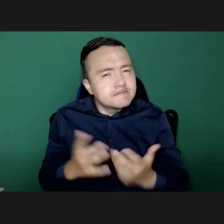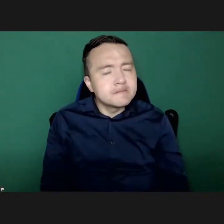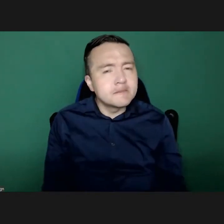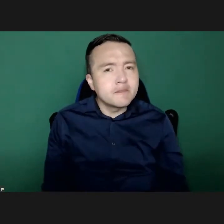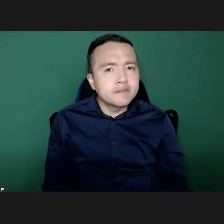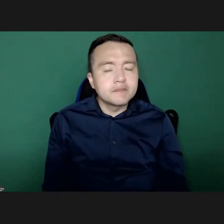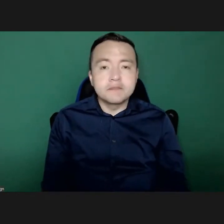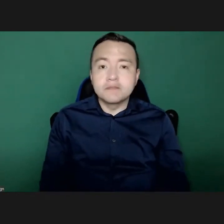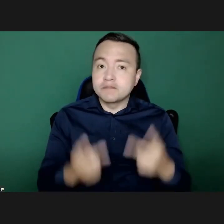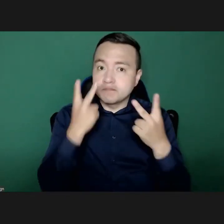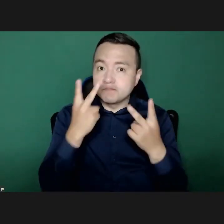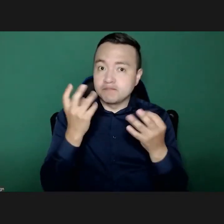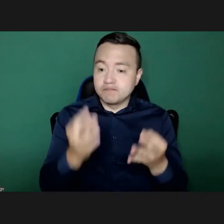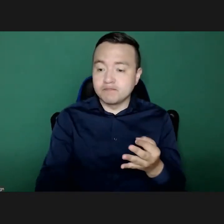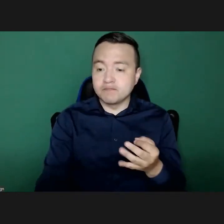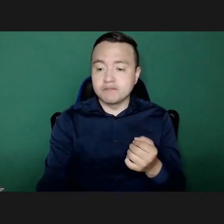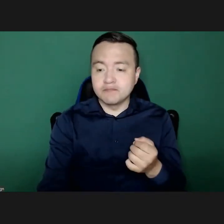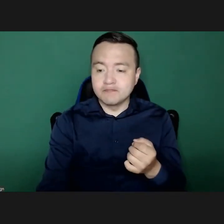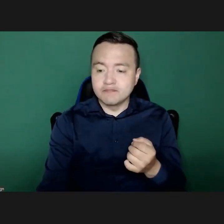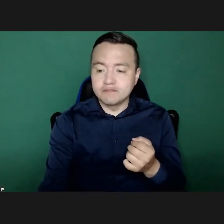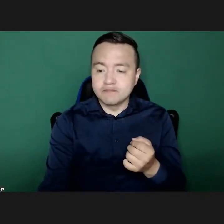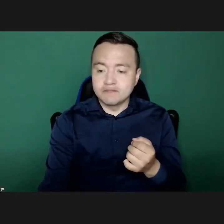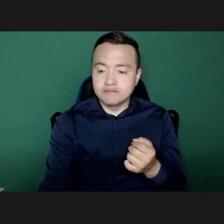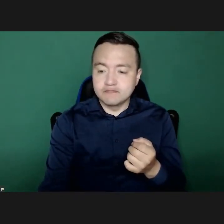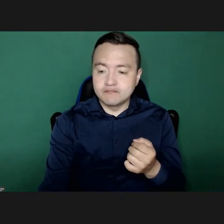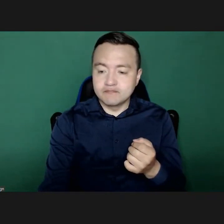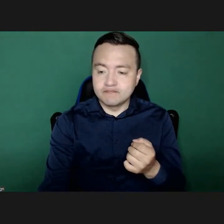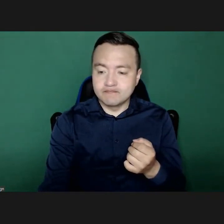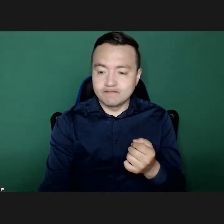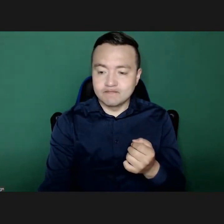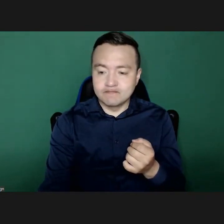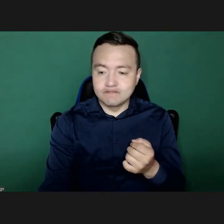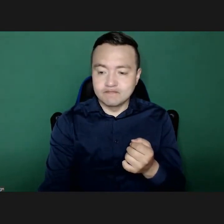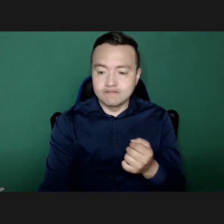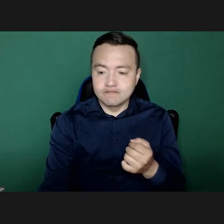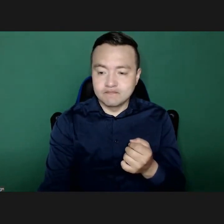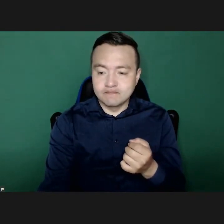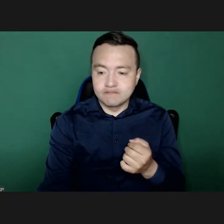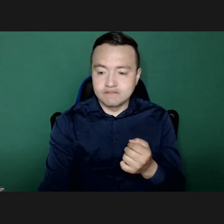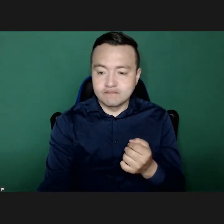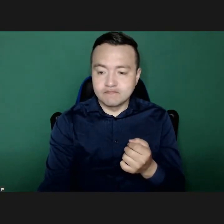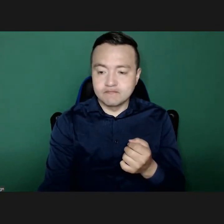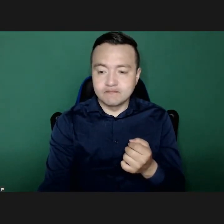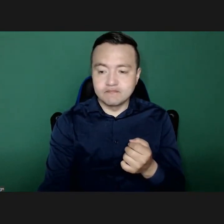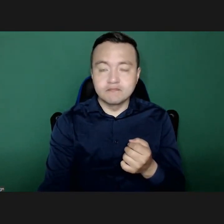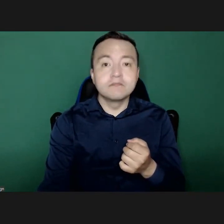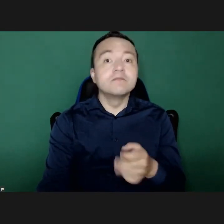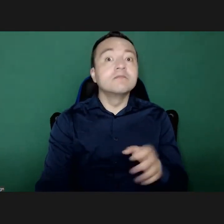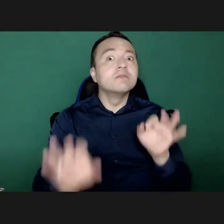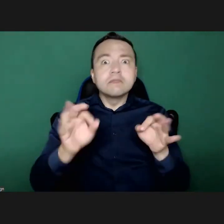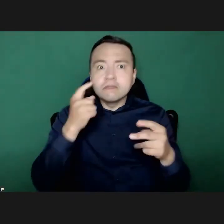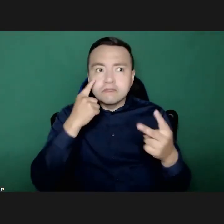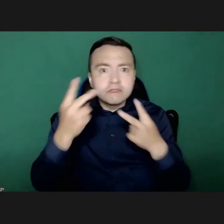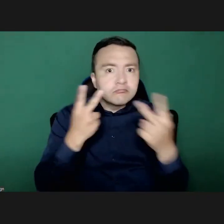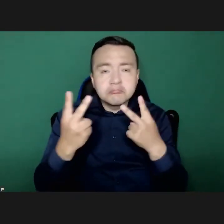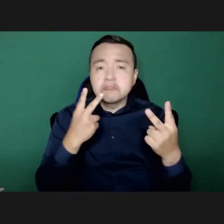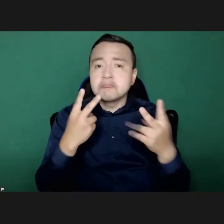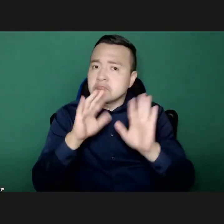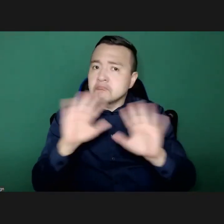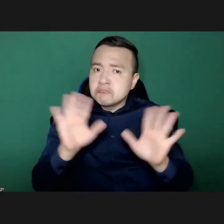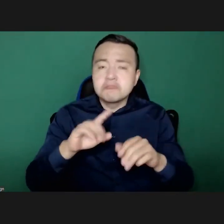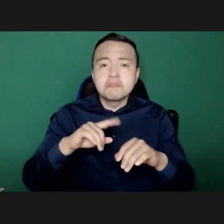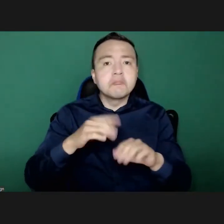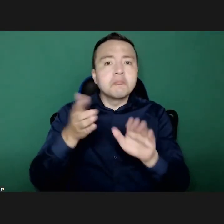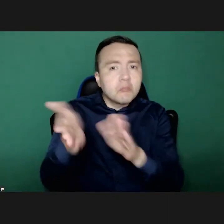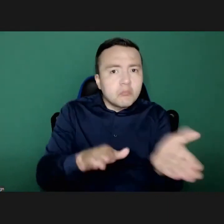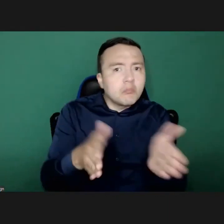las Américas, del número de casos, de muertes y de enfermedades, pero se están reduciendo, pero las personas que viven